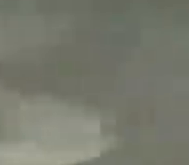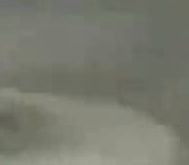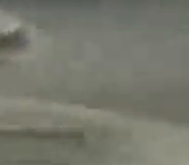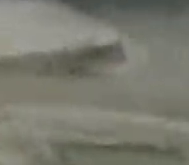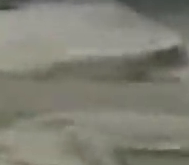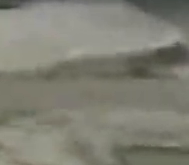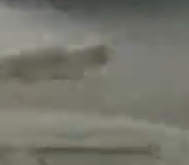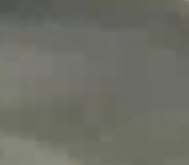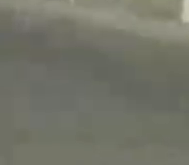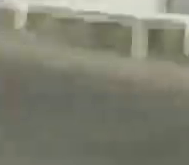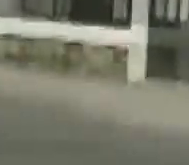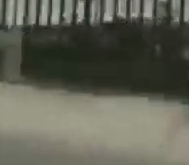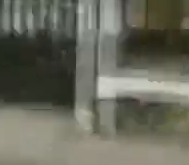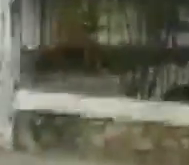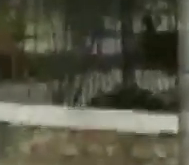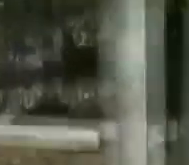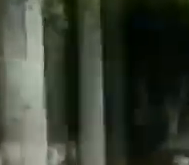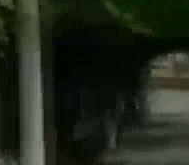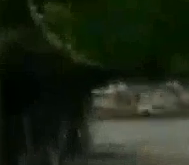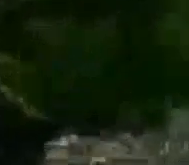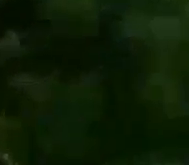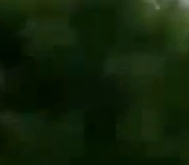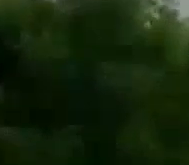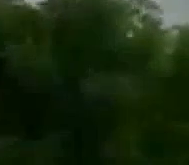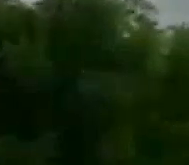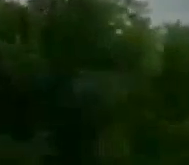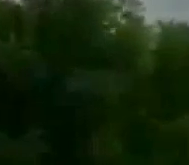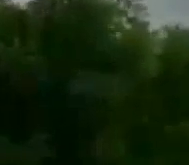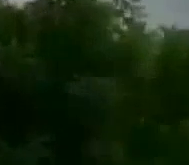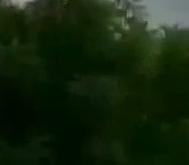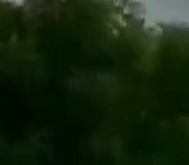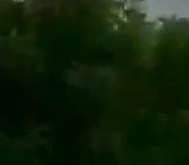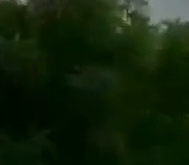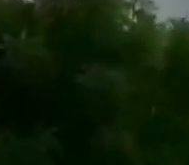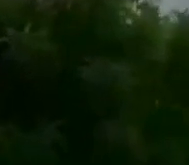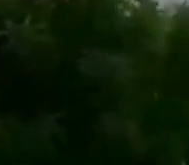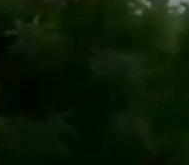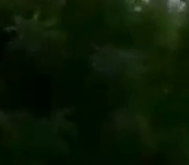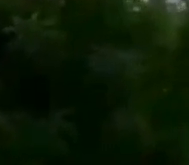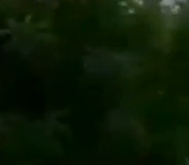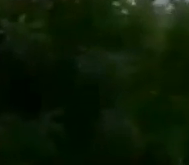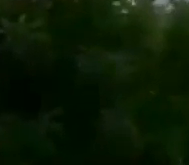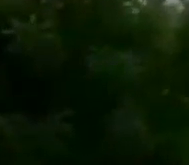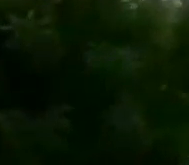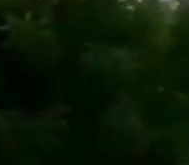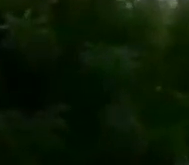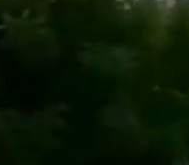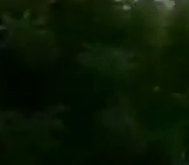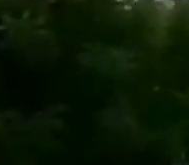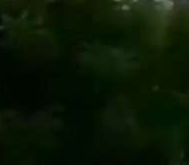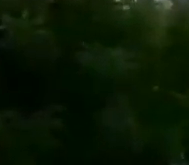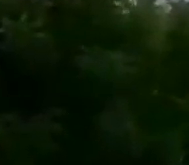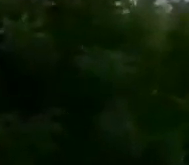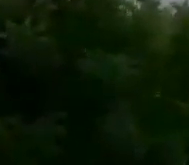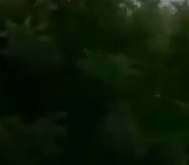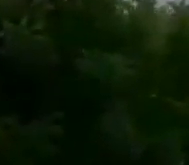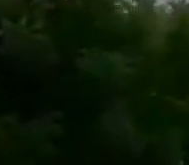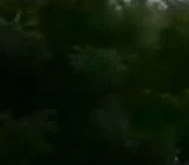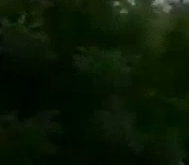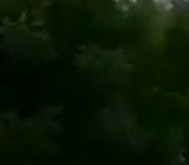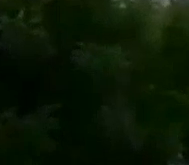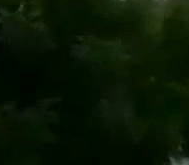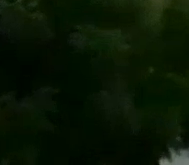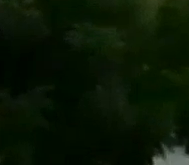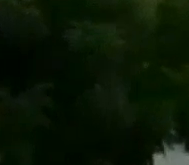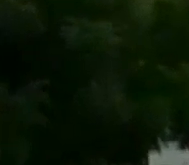puente hacia la isla Trinitaria. El tema es que esa luminaria que está ahí tiene aproximadamente